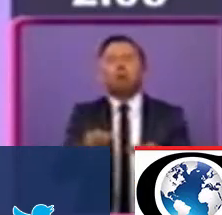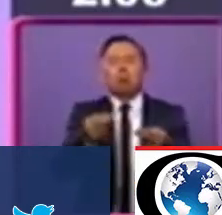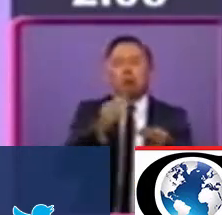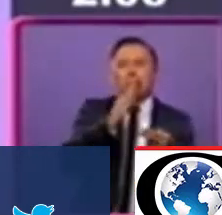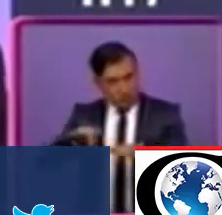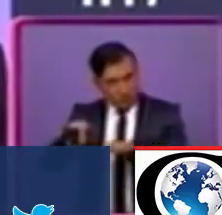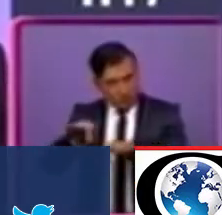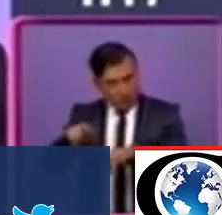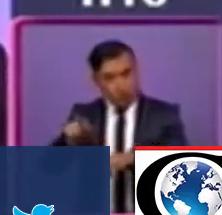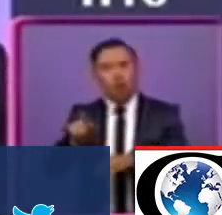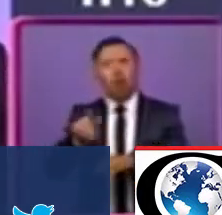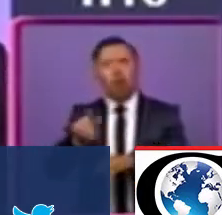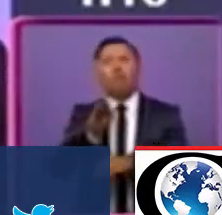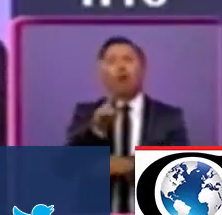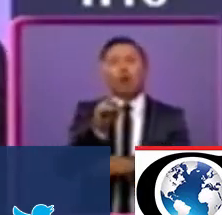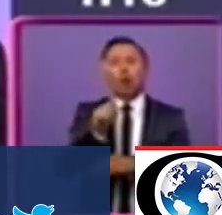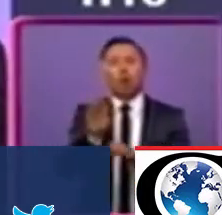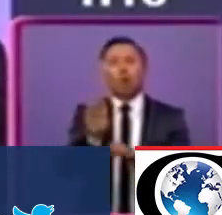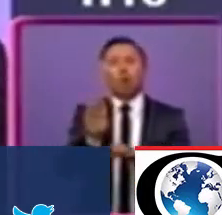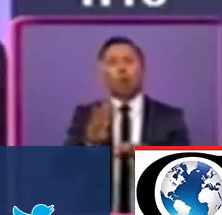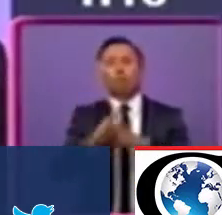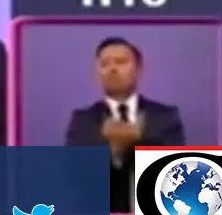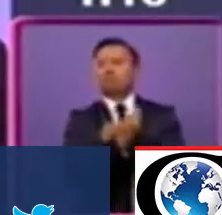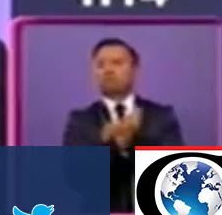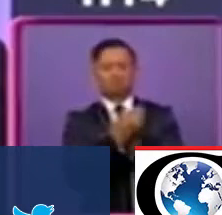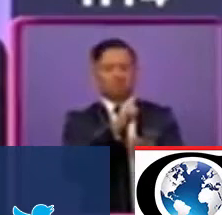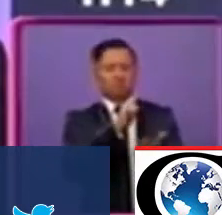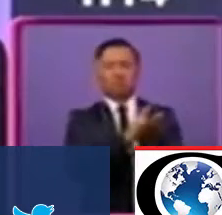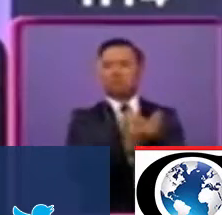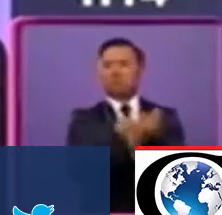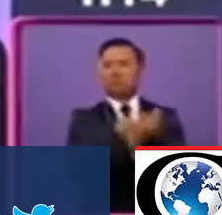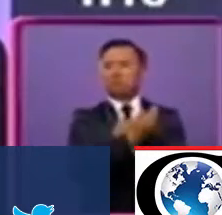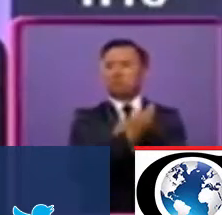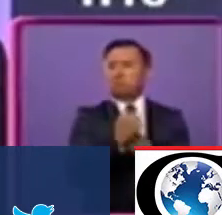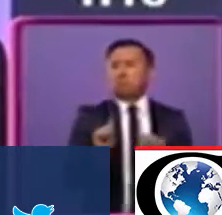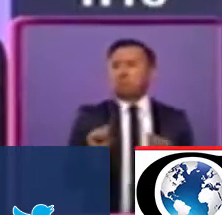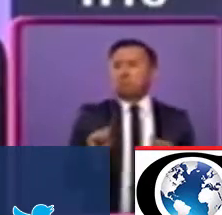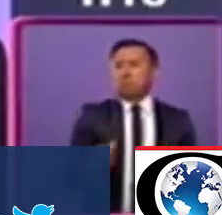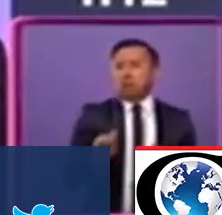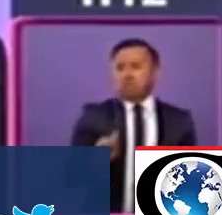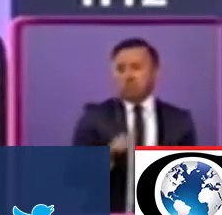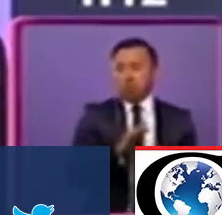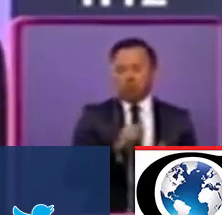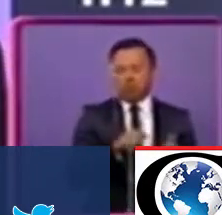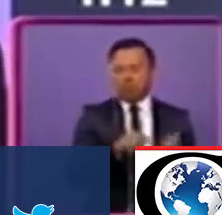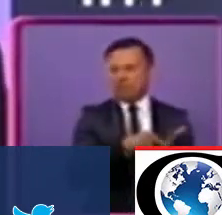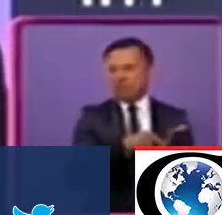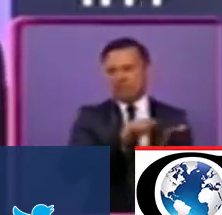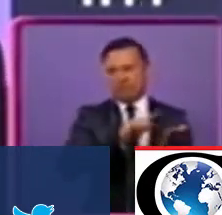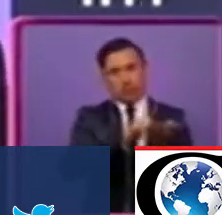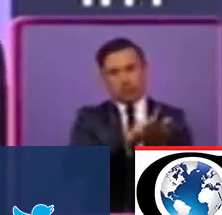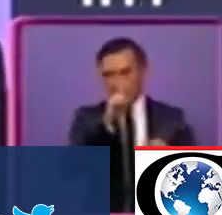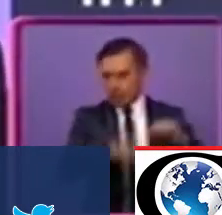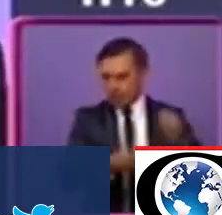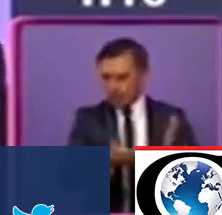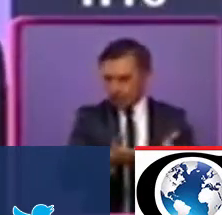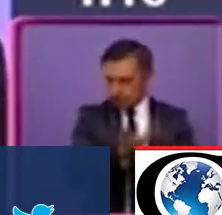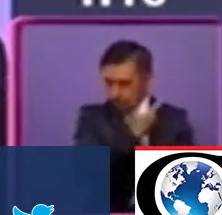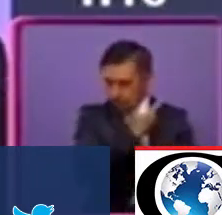gane la contienda electoral, Eduardo. Bueno, y Alfredo del Mazo, me dicen que se está replegando, ¿no? Que solo con medios